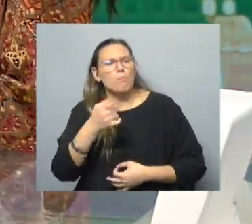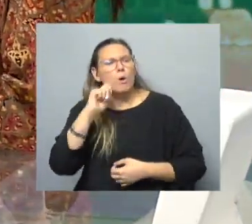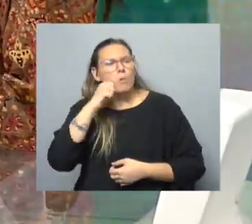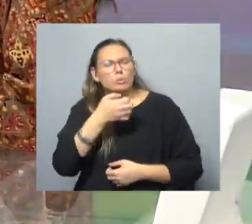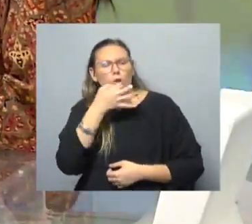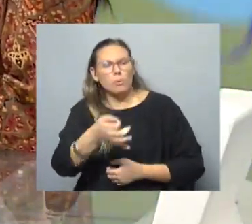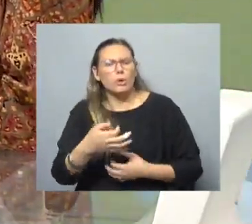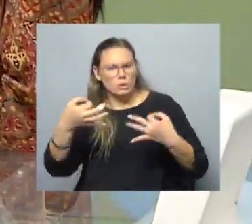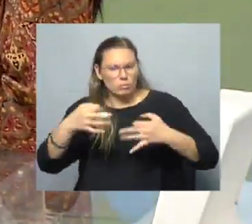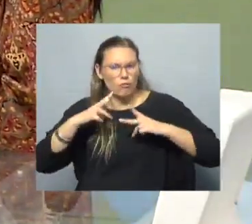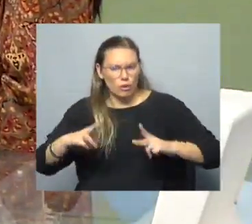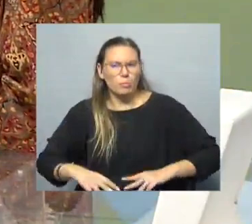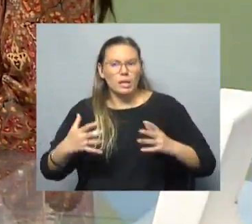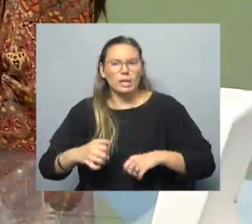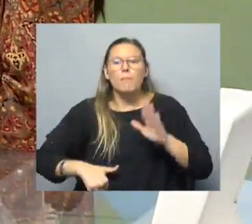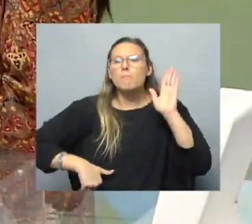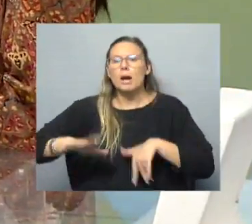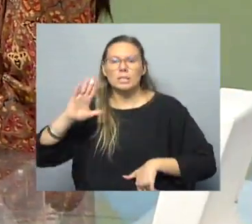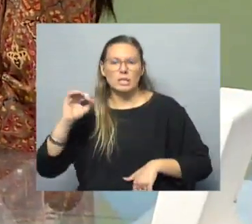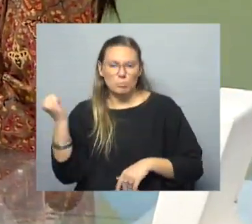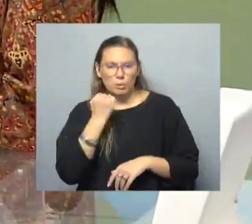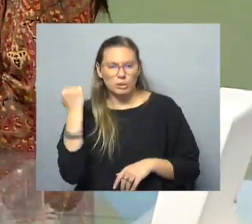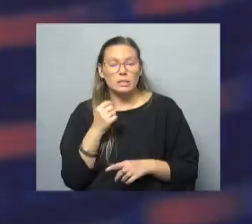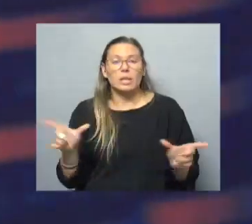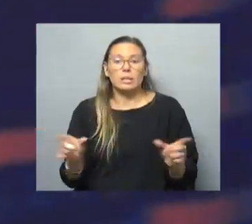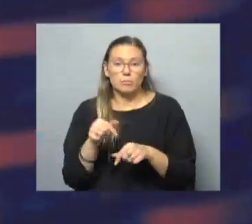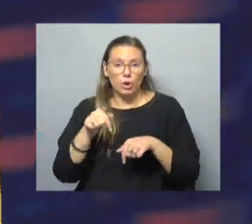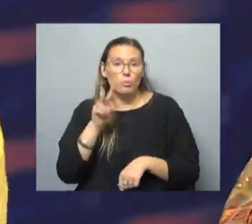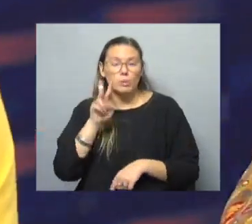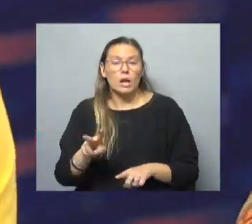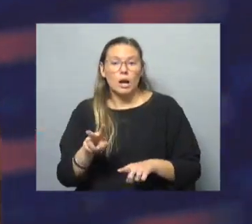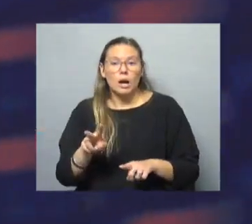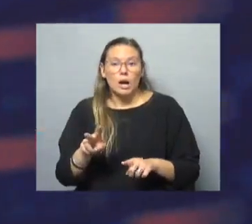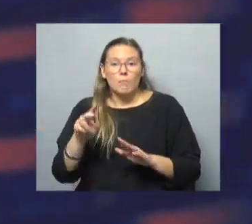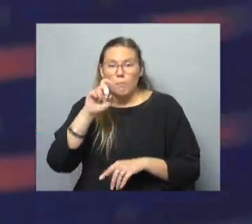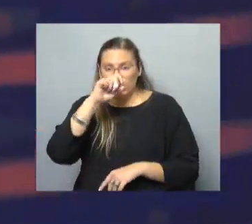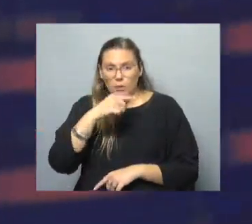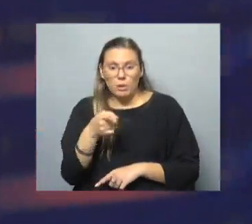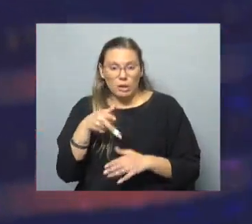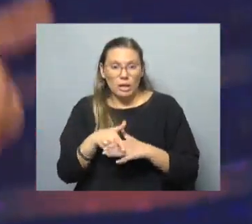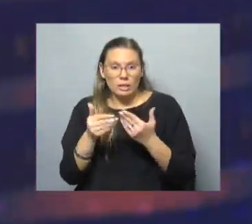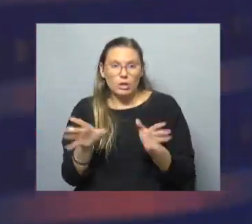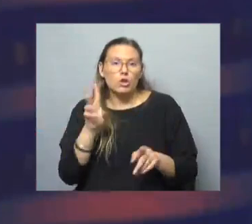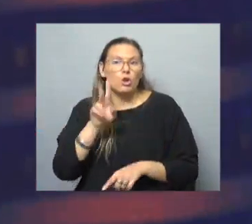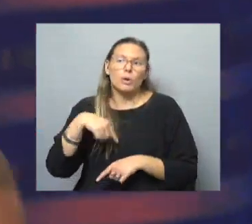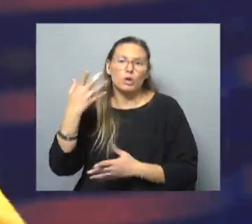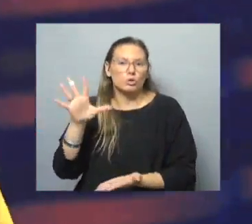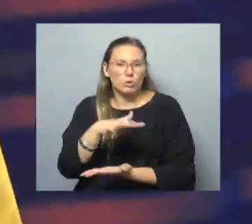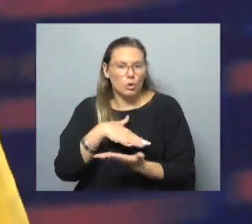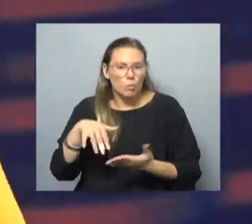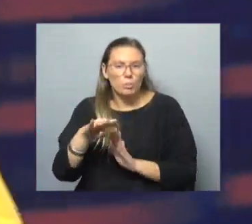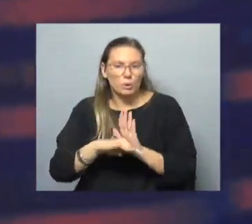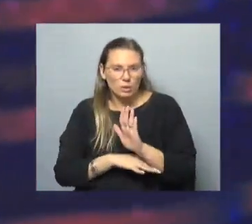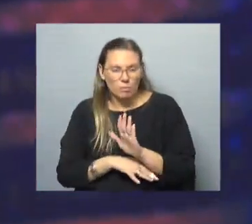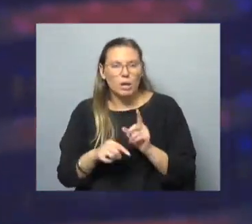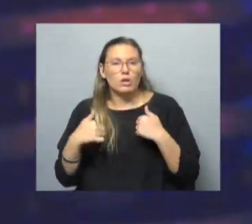da como... Y además, si le querés dar más glamour, vamos a estar cerrando hoy Mirá Montevideo. Acá, estreno exclusivo, no lo ves en ningún otro lado, en ningún otro programa.